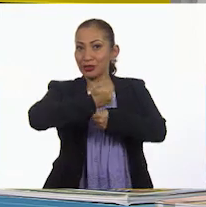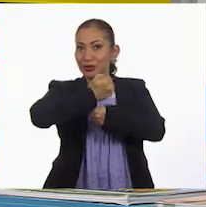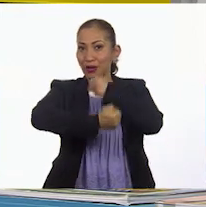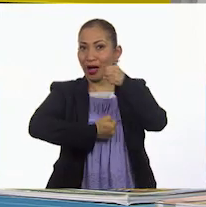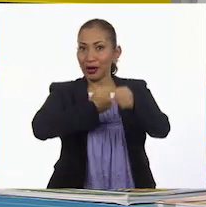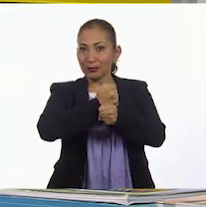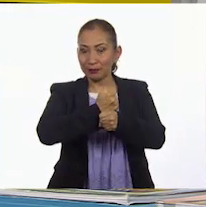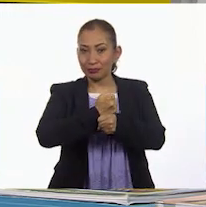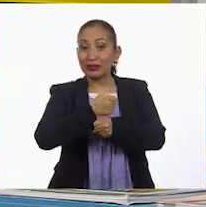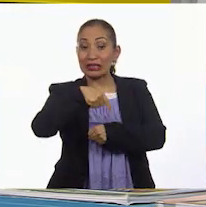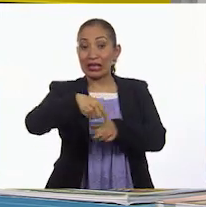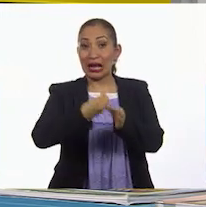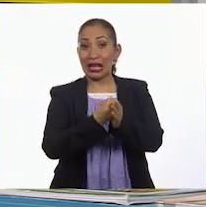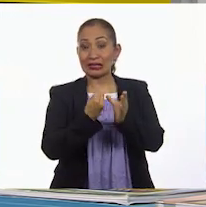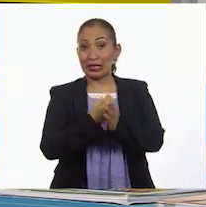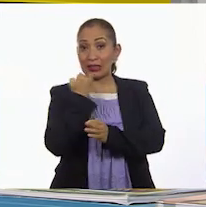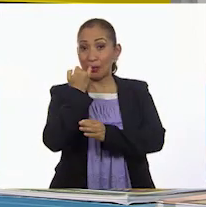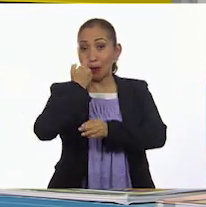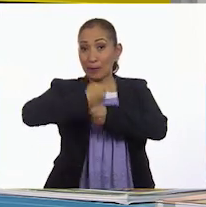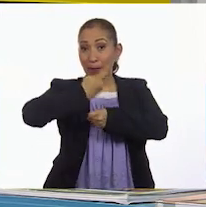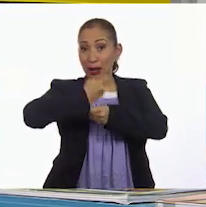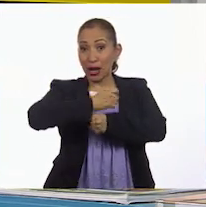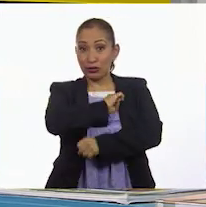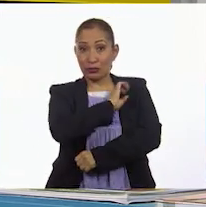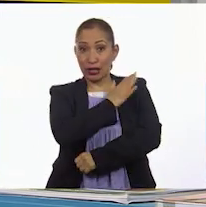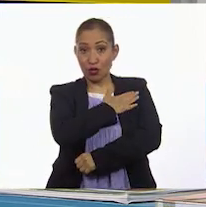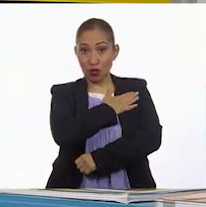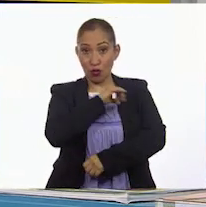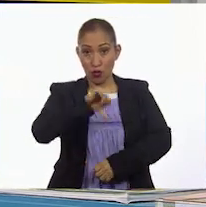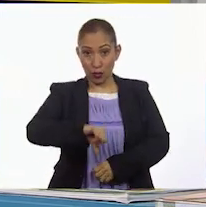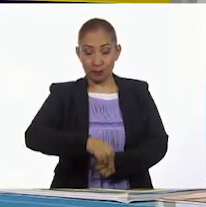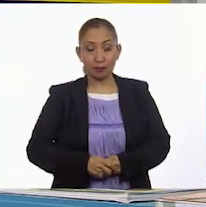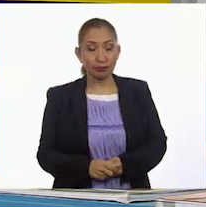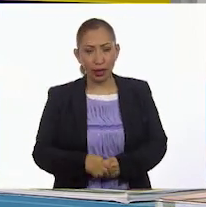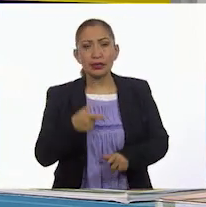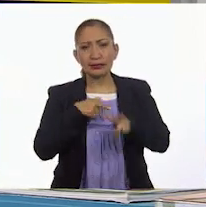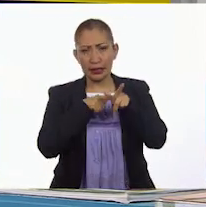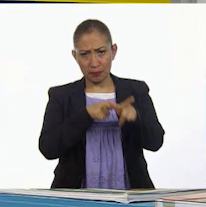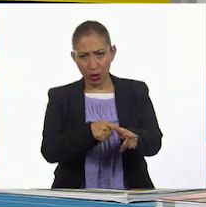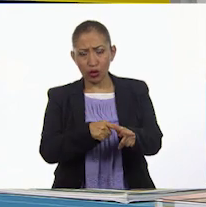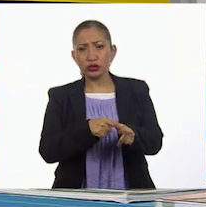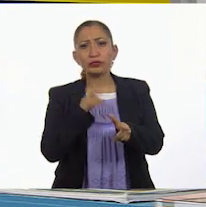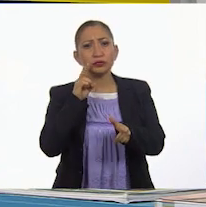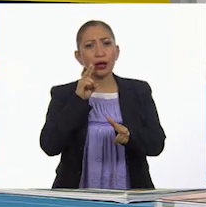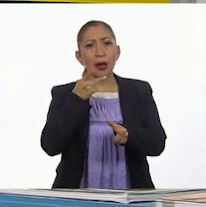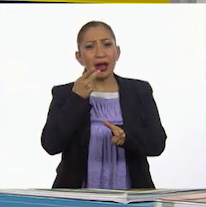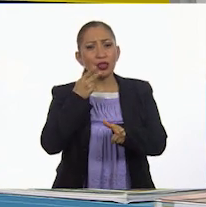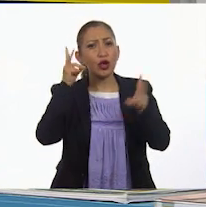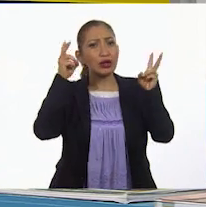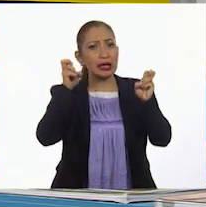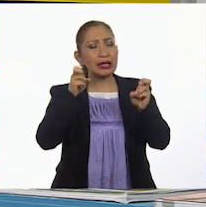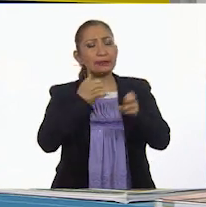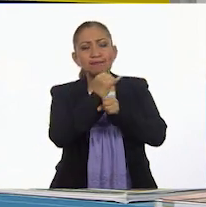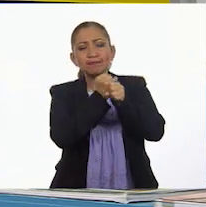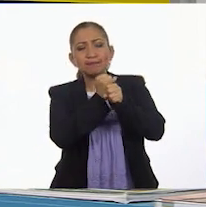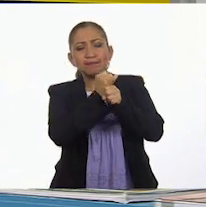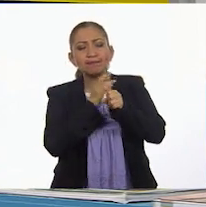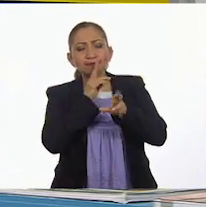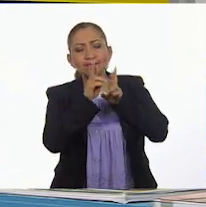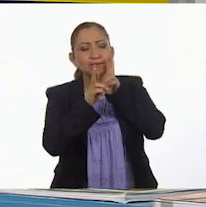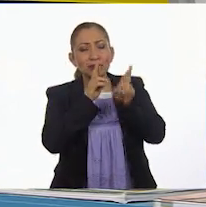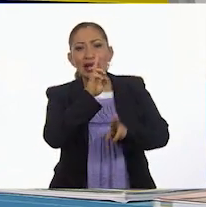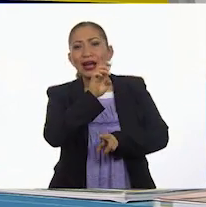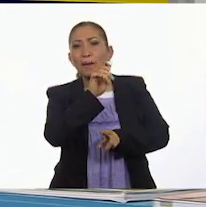grado en esta clase de lengua materna español, donde vamos a dar seguimiento a nuestro tema del reportaje, que